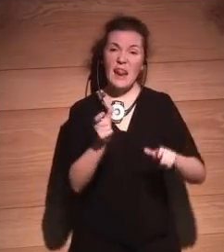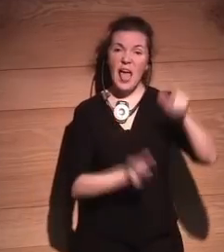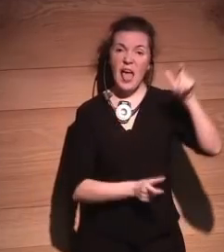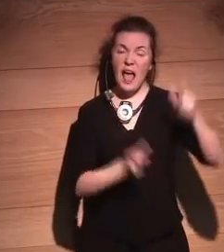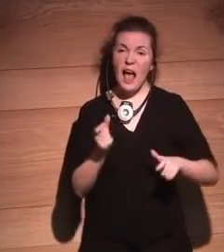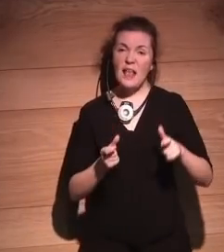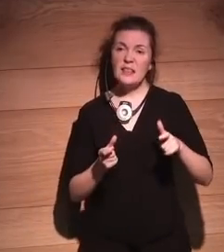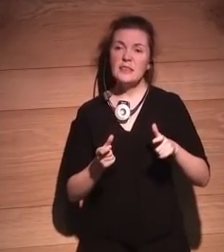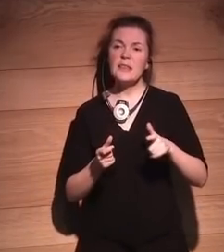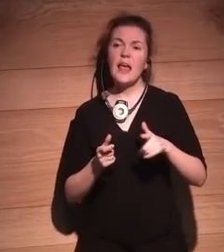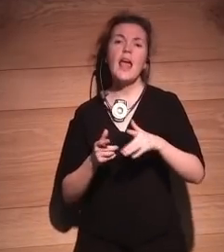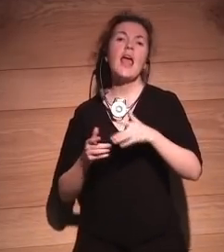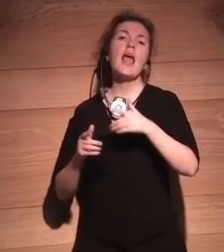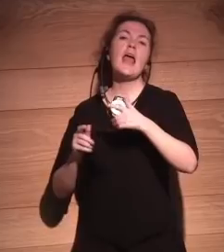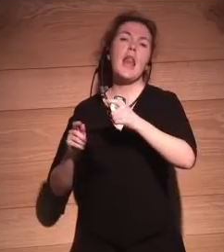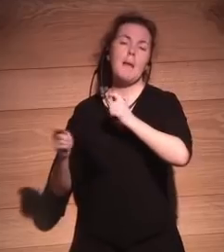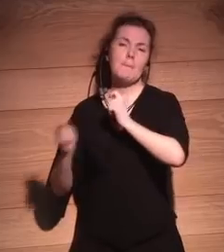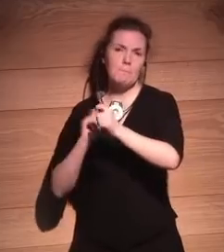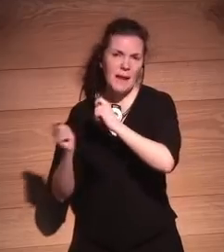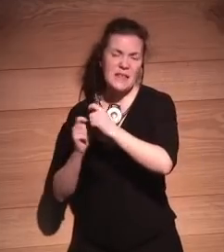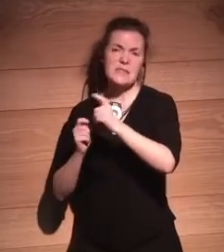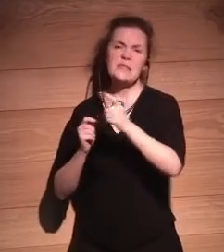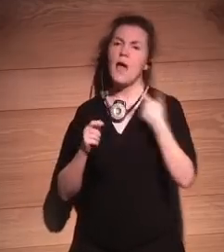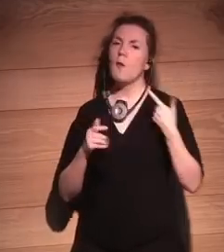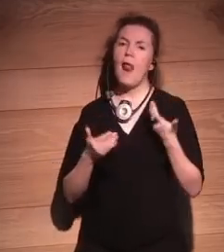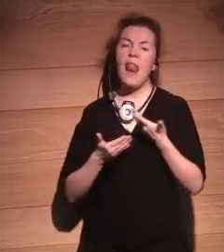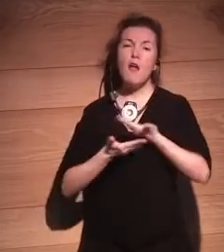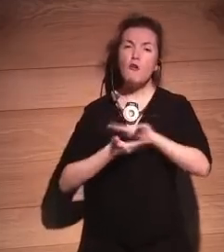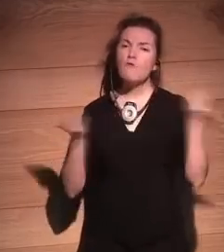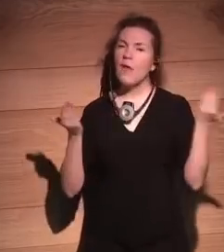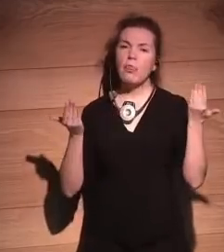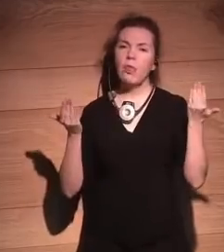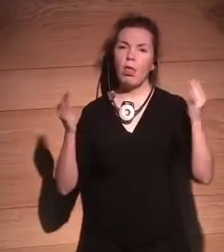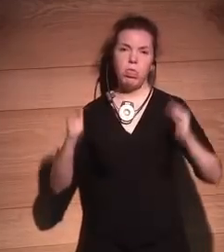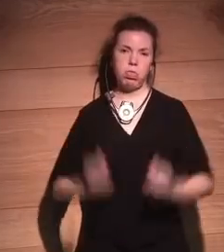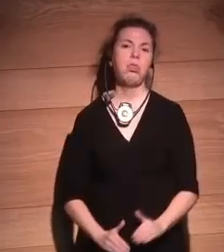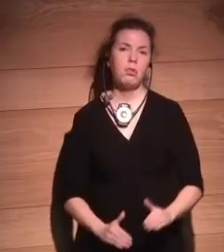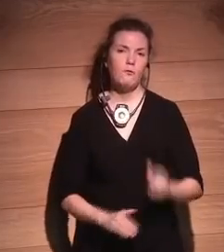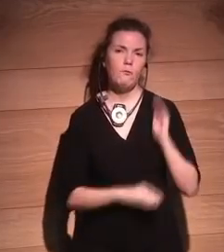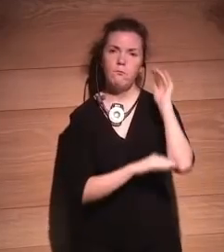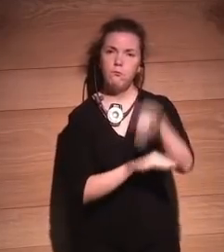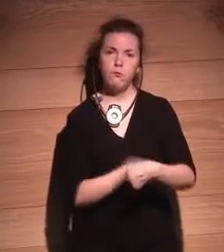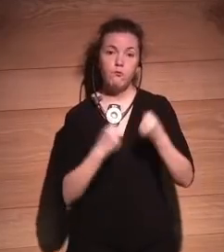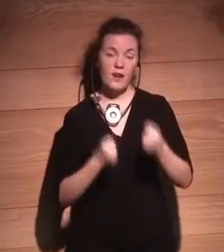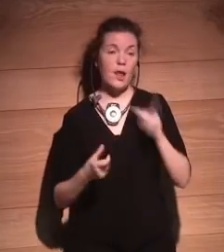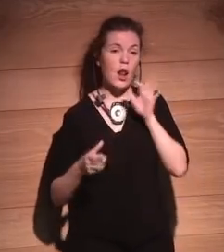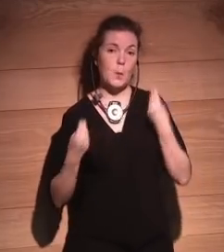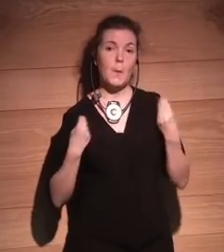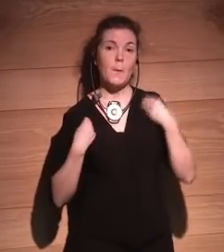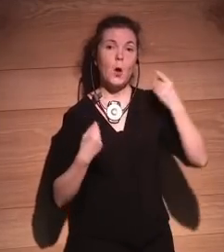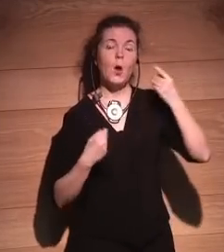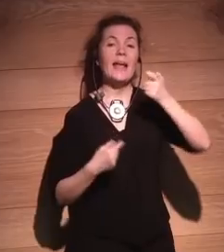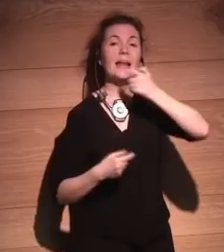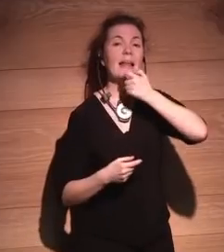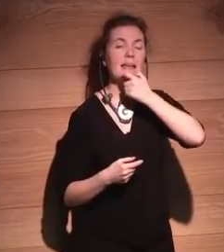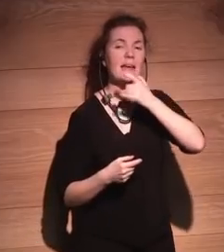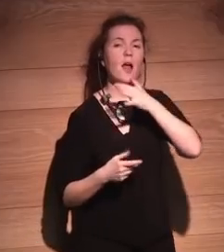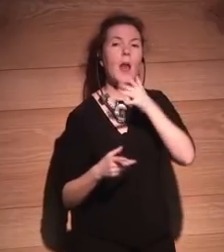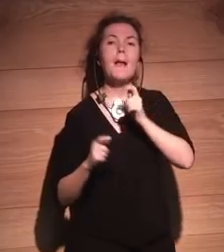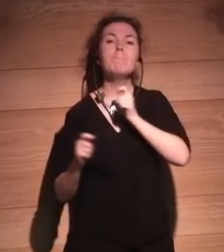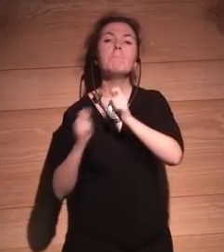audiencias y los ciudadanos en los medios de comunicación, en los periodistas. Una caída abismal. Yo resido en el Reino Unido. Ahora mismo los